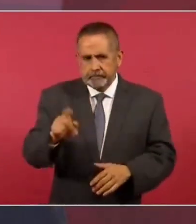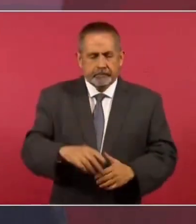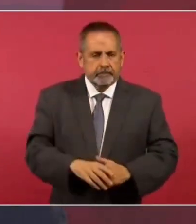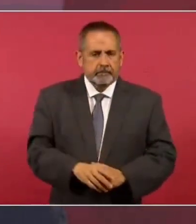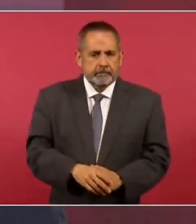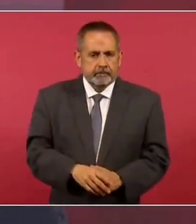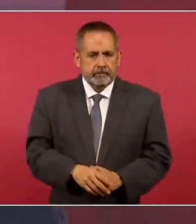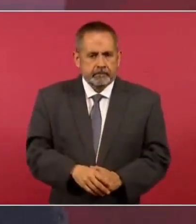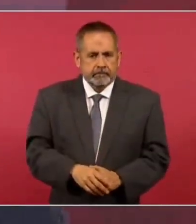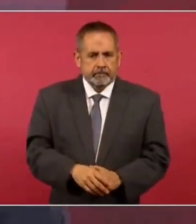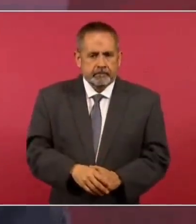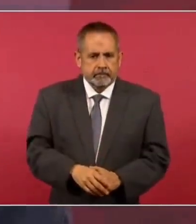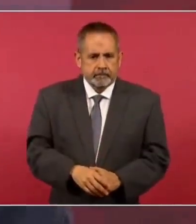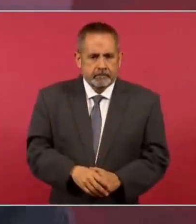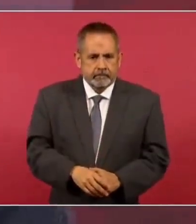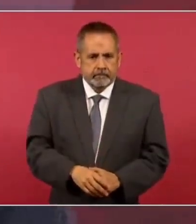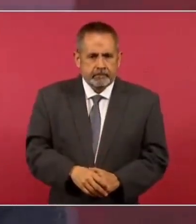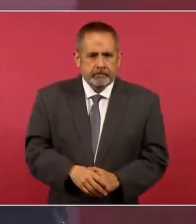Y